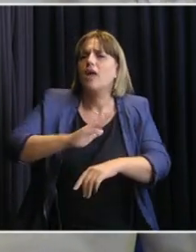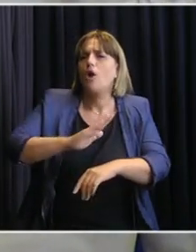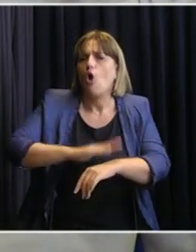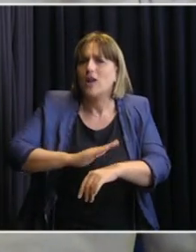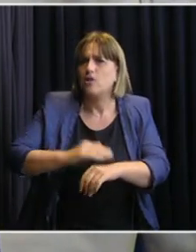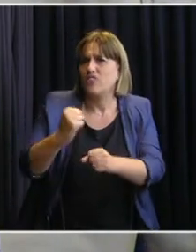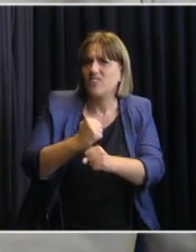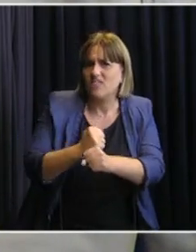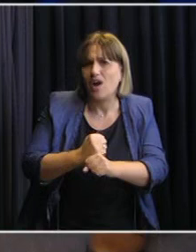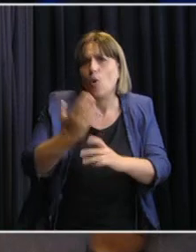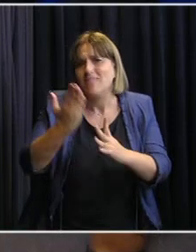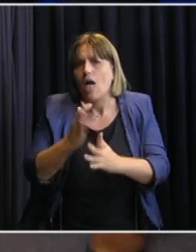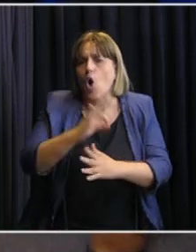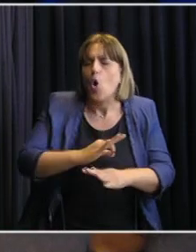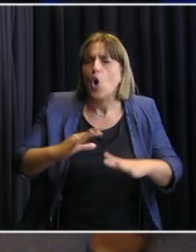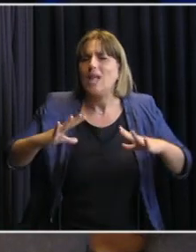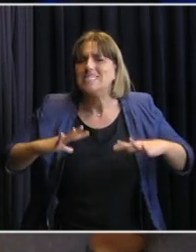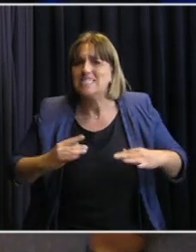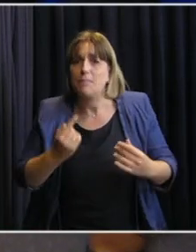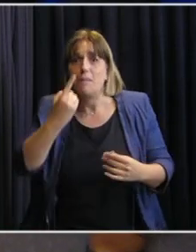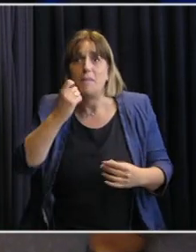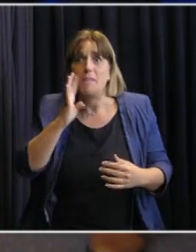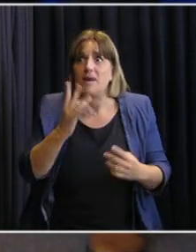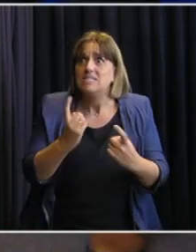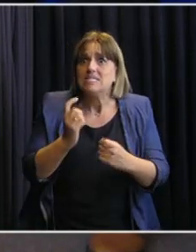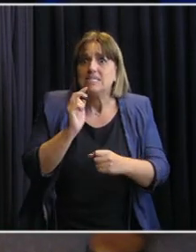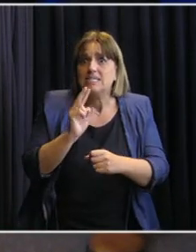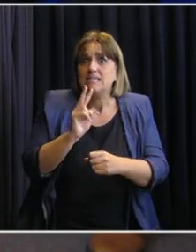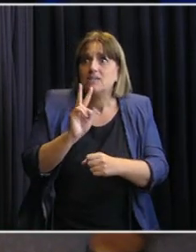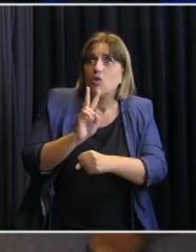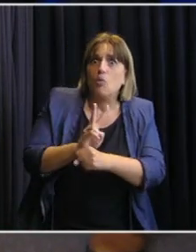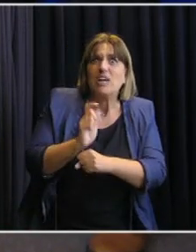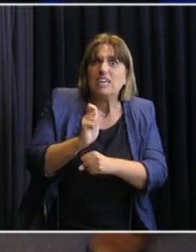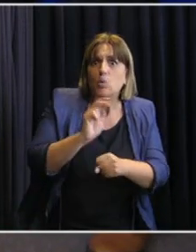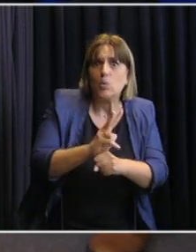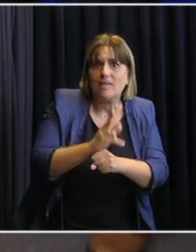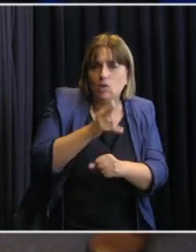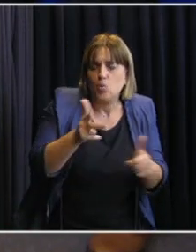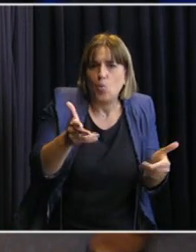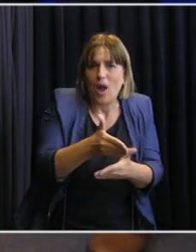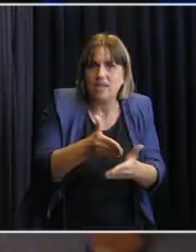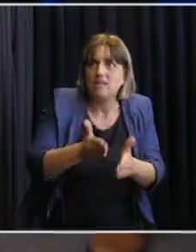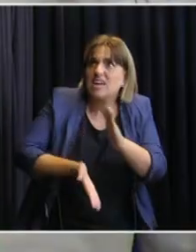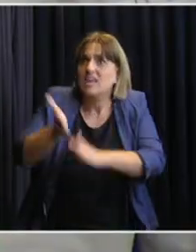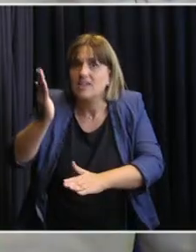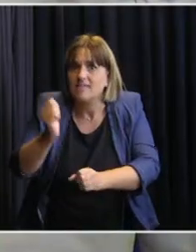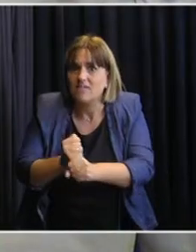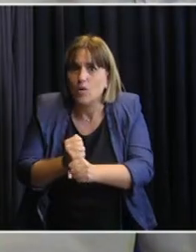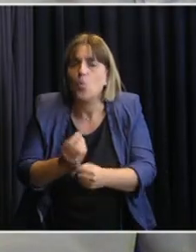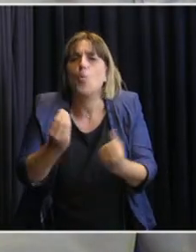para que se pueda tener un poco más cuidado para que esos padres o madres que no tengan que dejar los hijos? Esta es